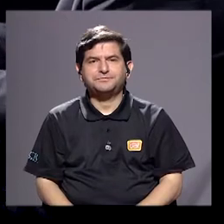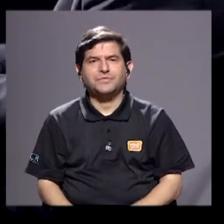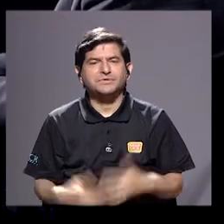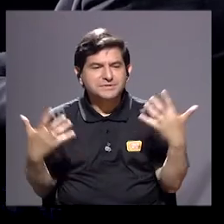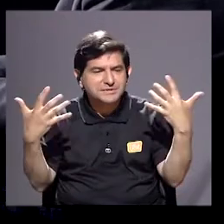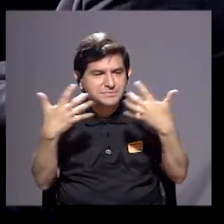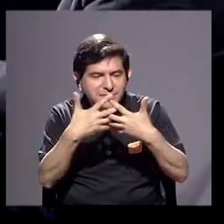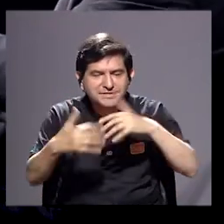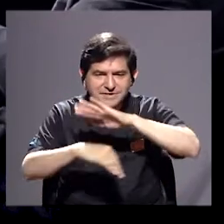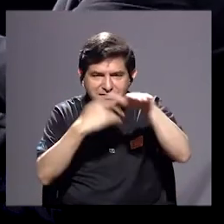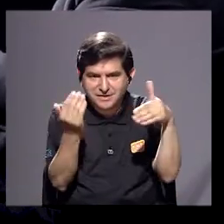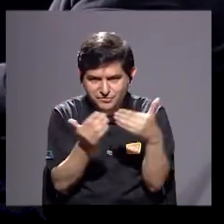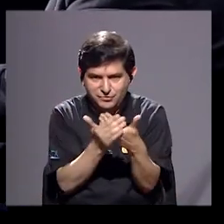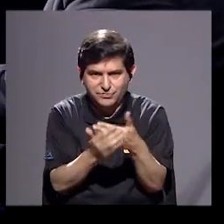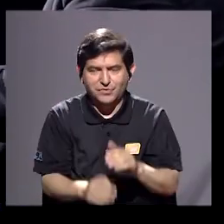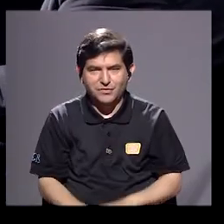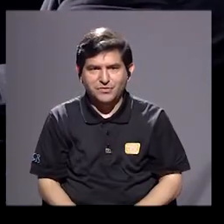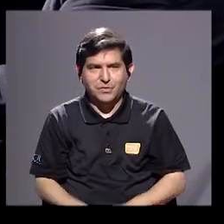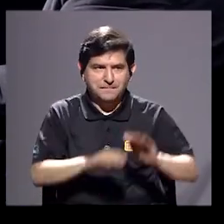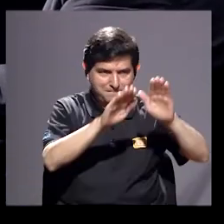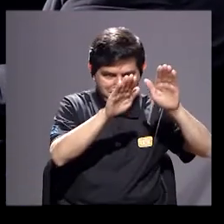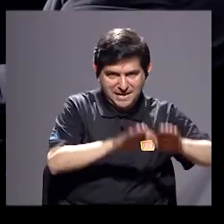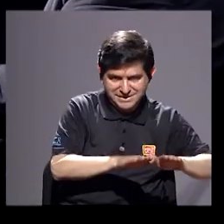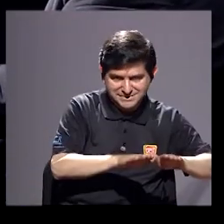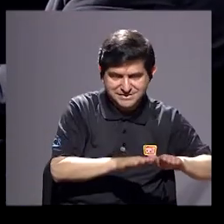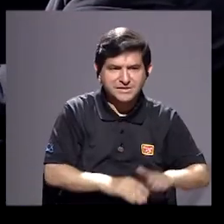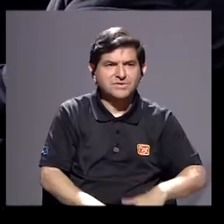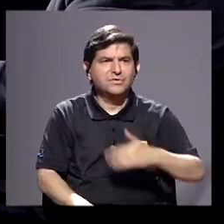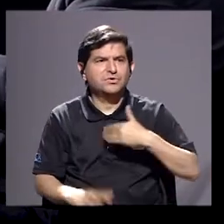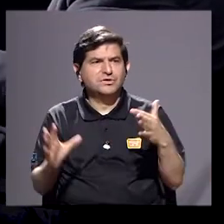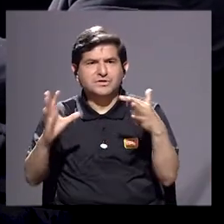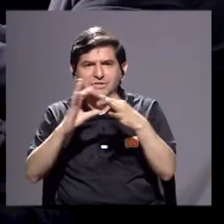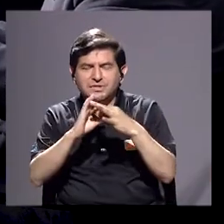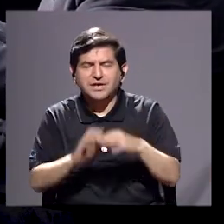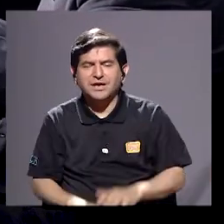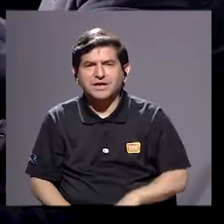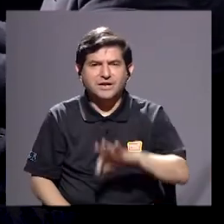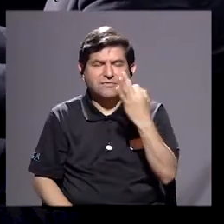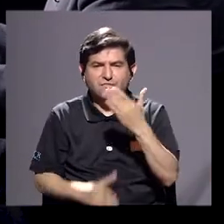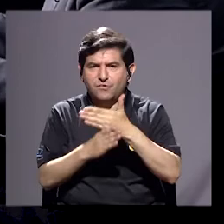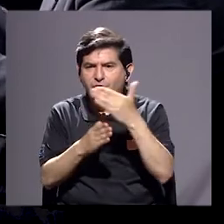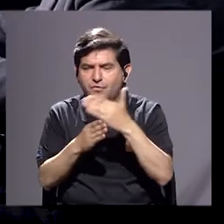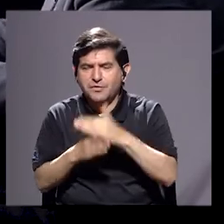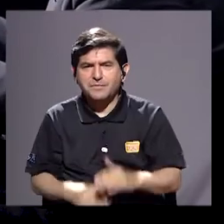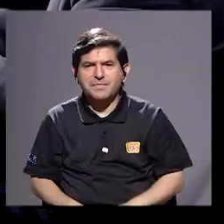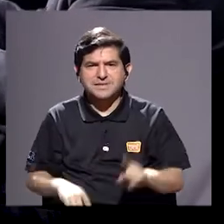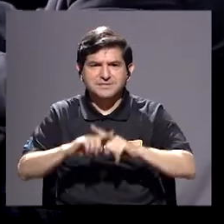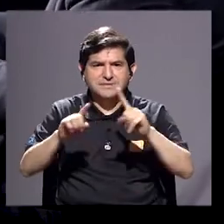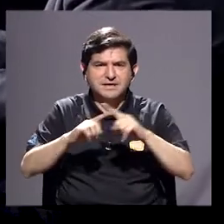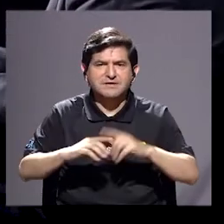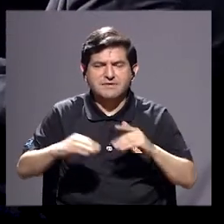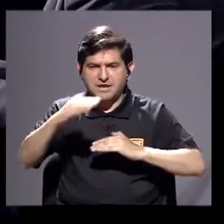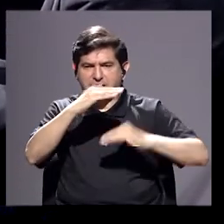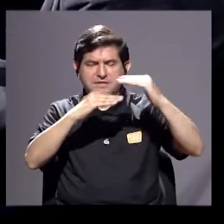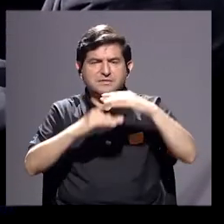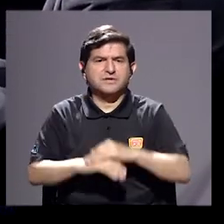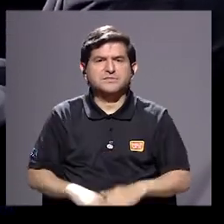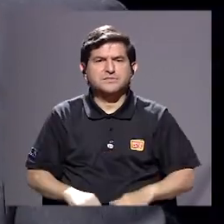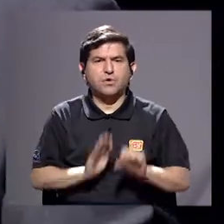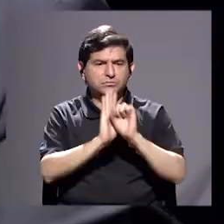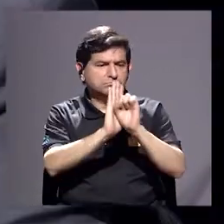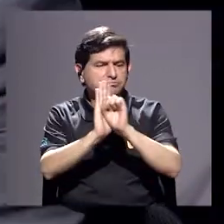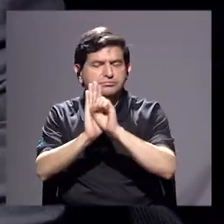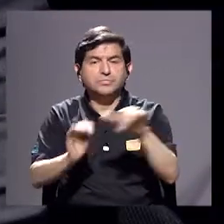hay que conjugarlo todos los factores tanto lo pasivo verá que tiene que ver con las medidas de distribución de plantas señalización y otra serie de elementos